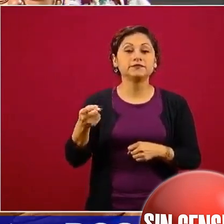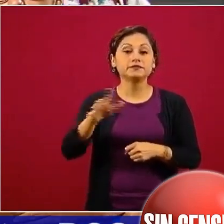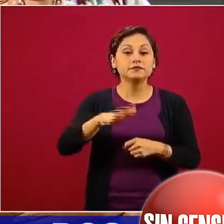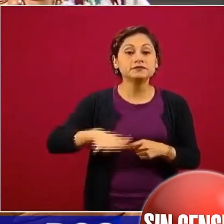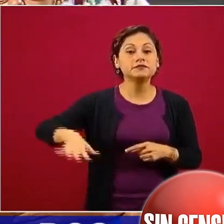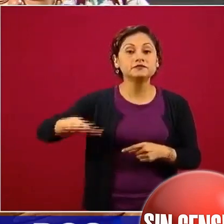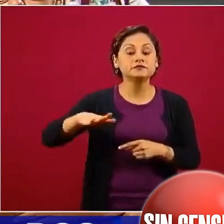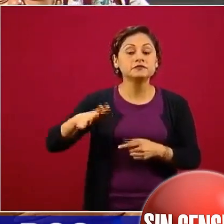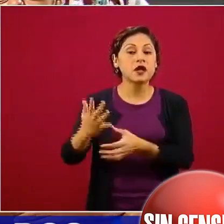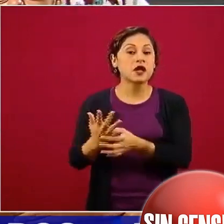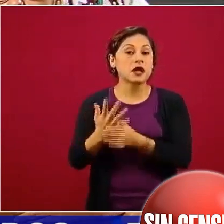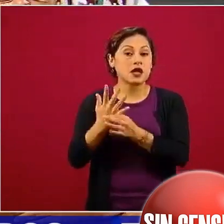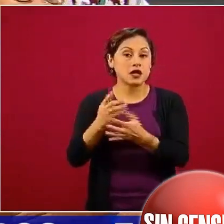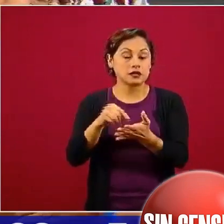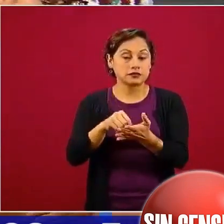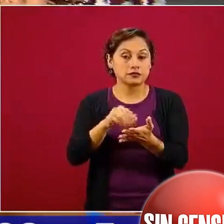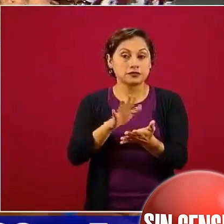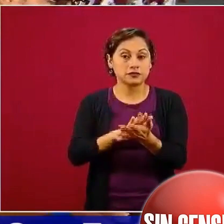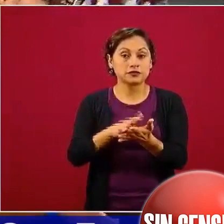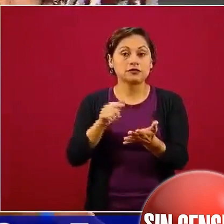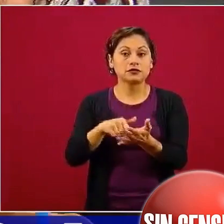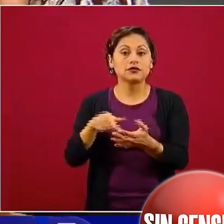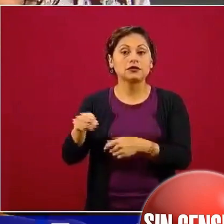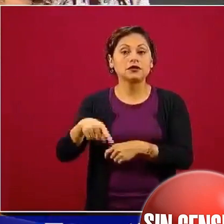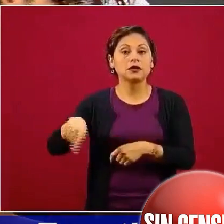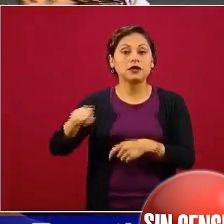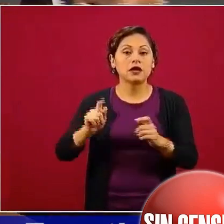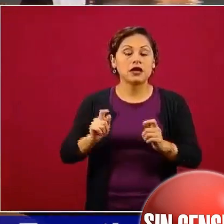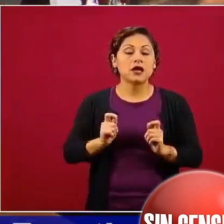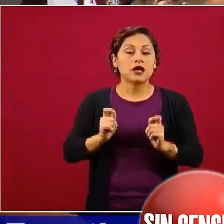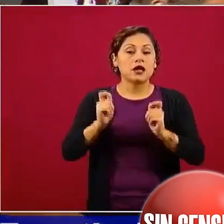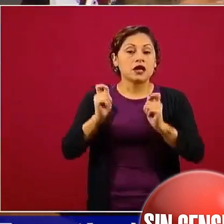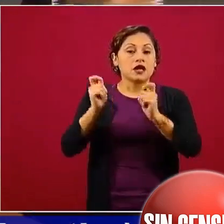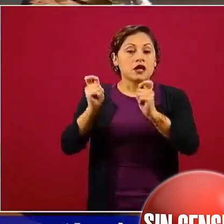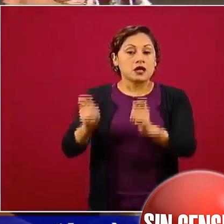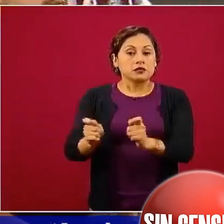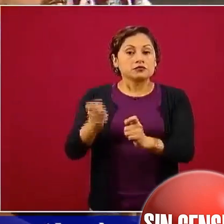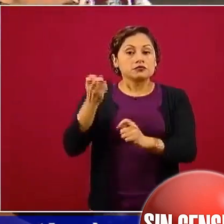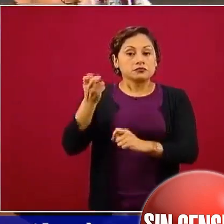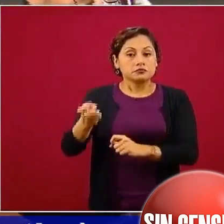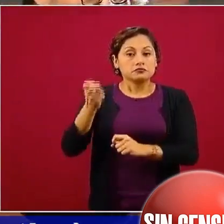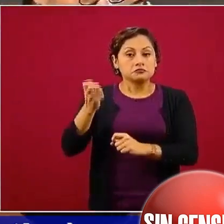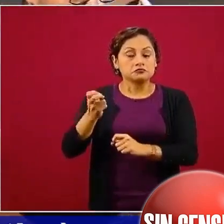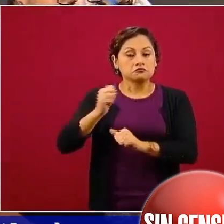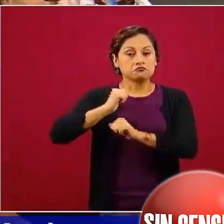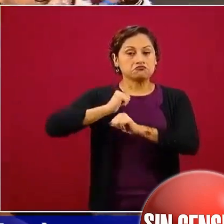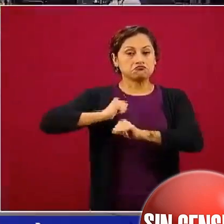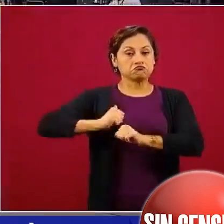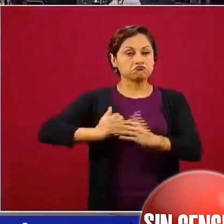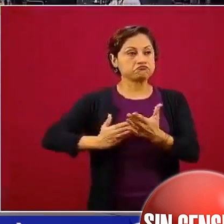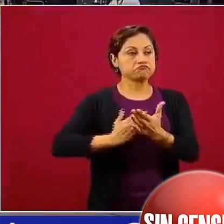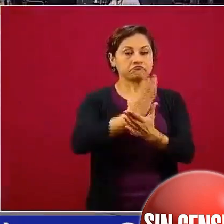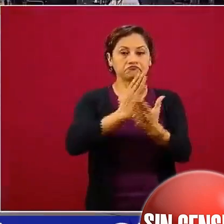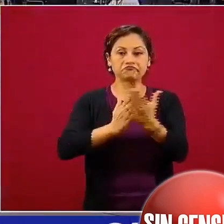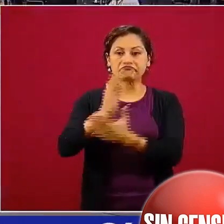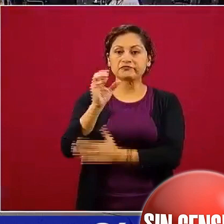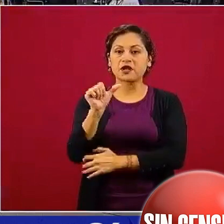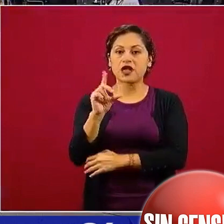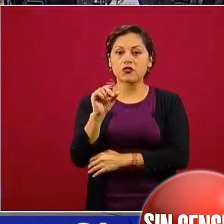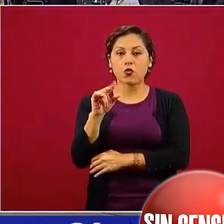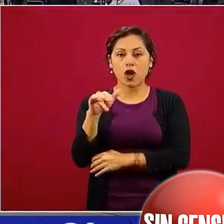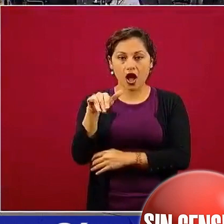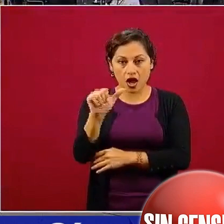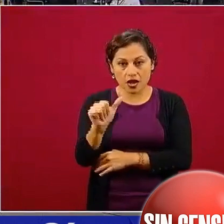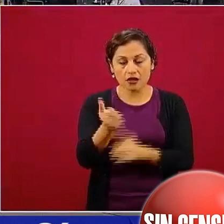en México la figura de agente aduanal para todas las aduanas del país,